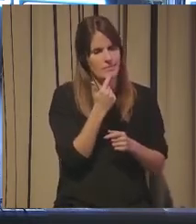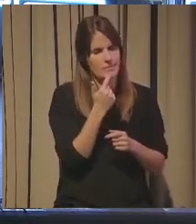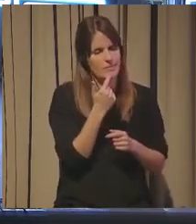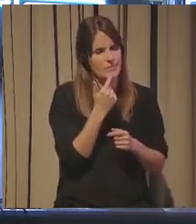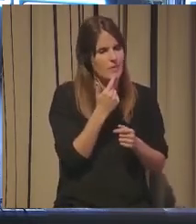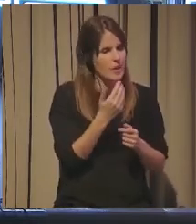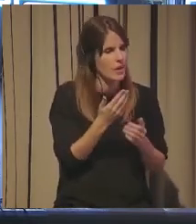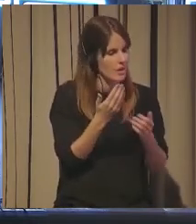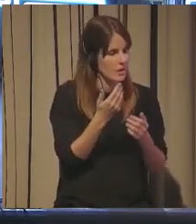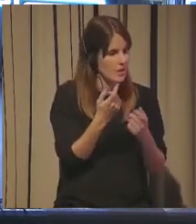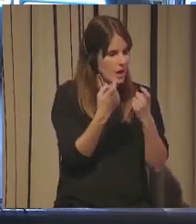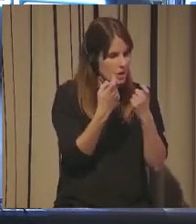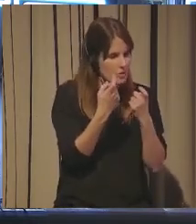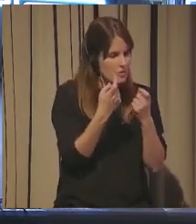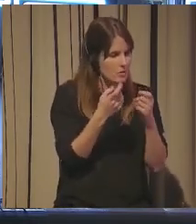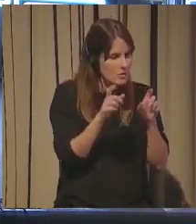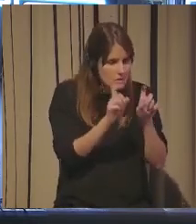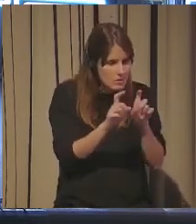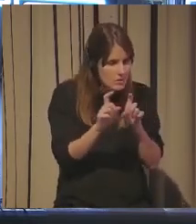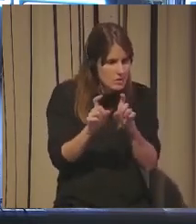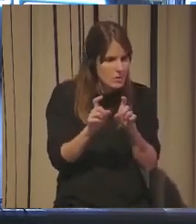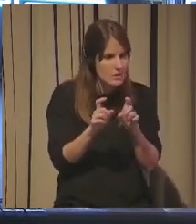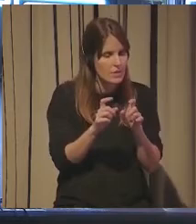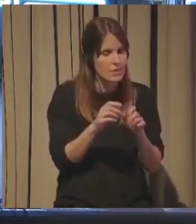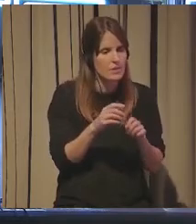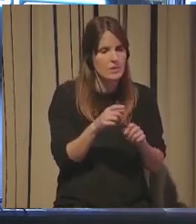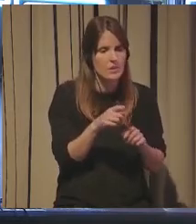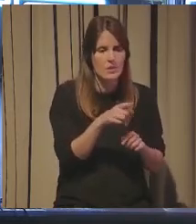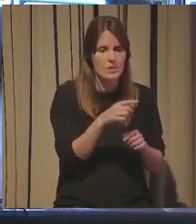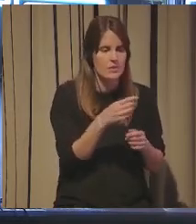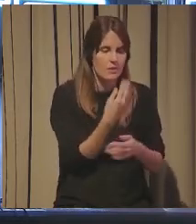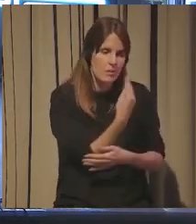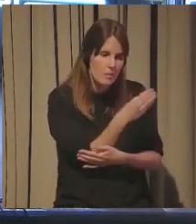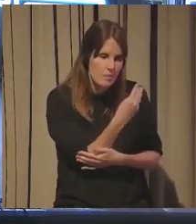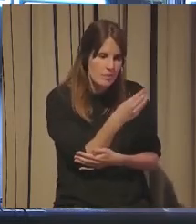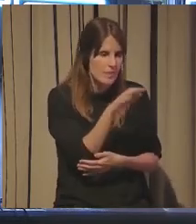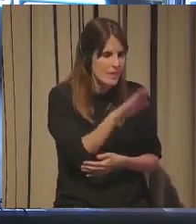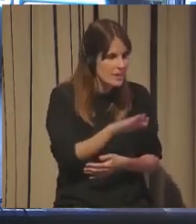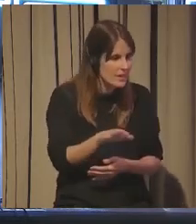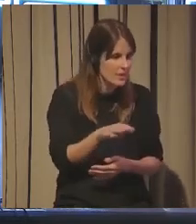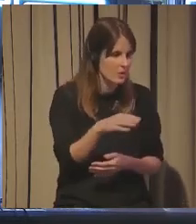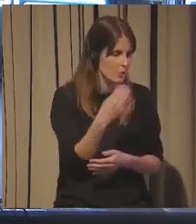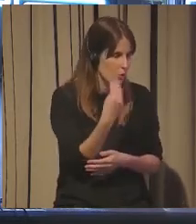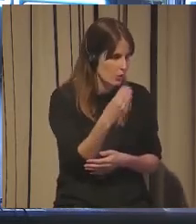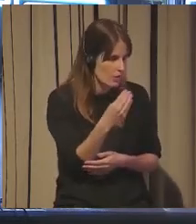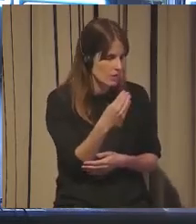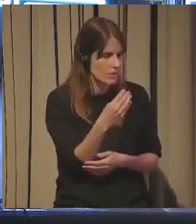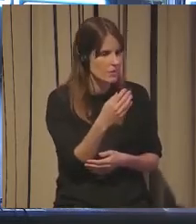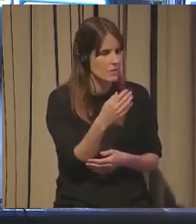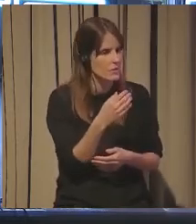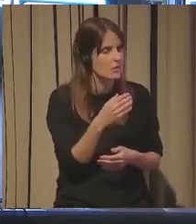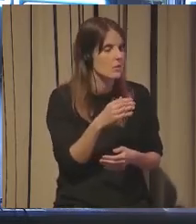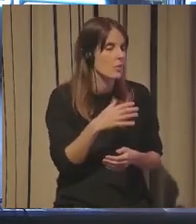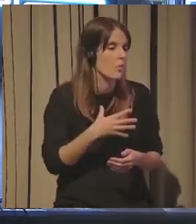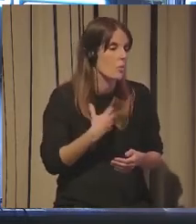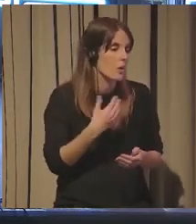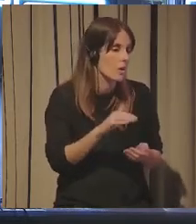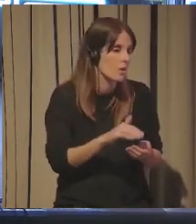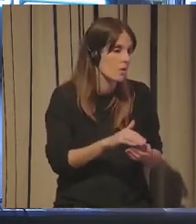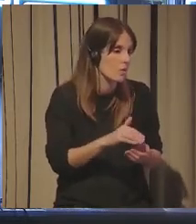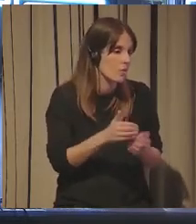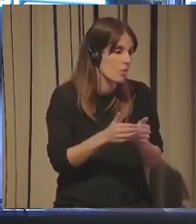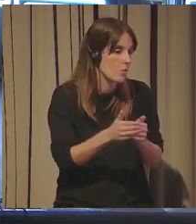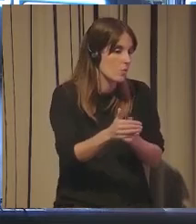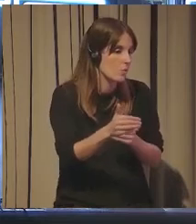enseñar a los alumnos que lo que ellos creen como jóvenes, como bebés, como niños, bueno, quizás no sea